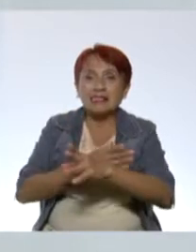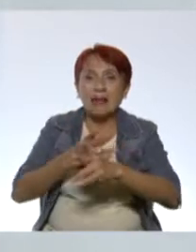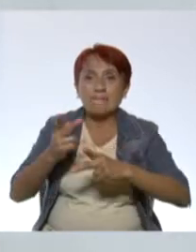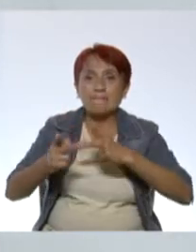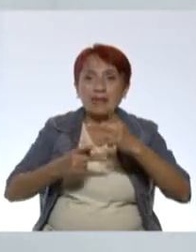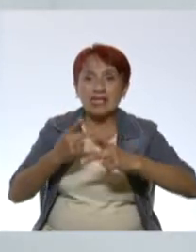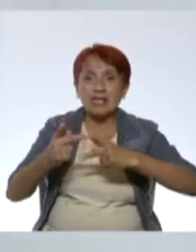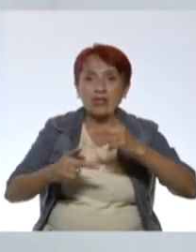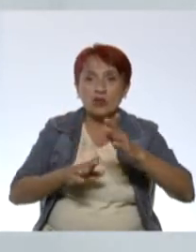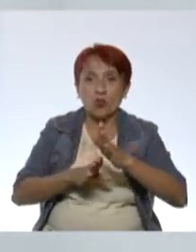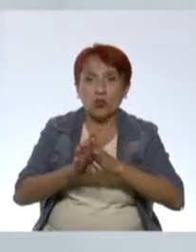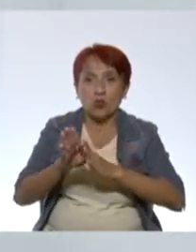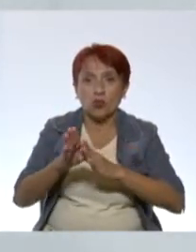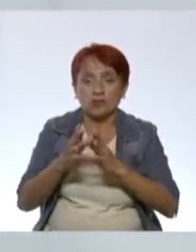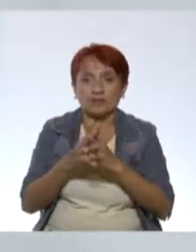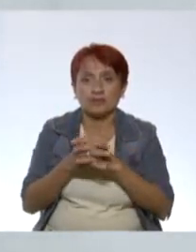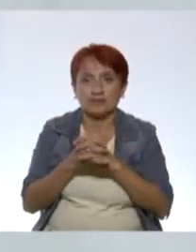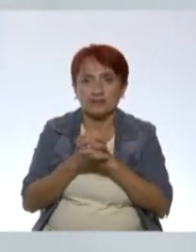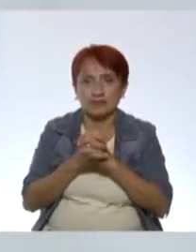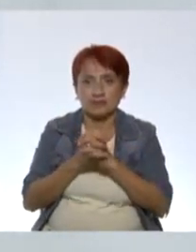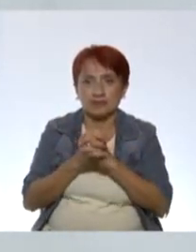anteperíodo.